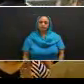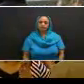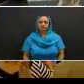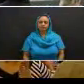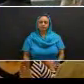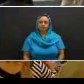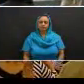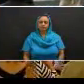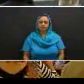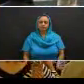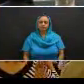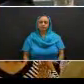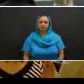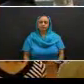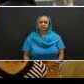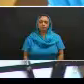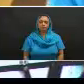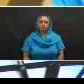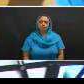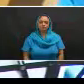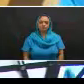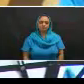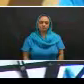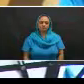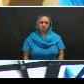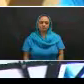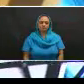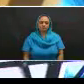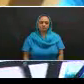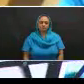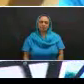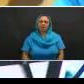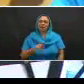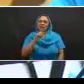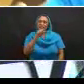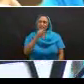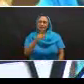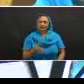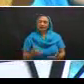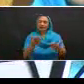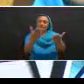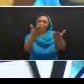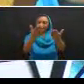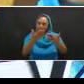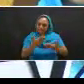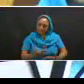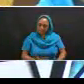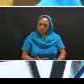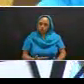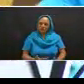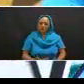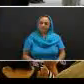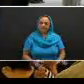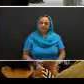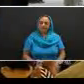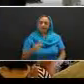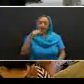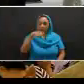con mi vida quiero adorar. Te damos la bienvenida a esta casa.